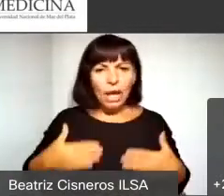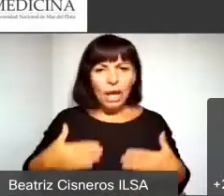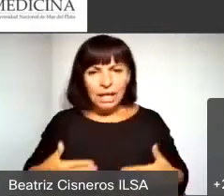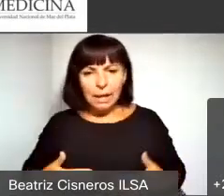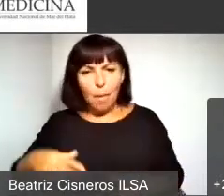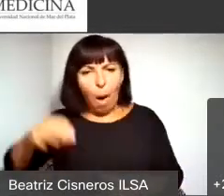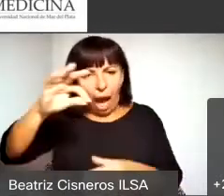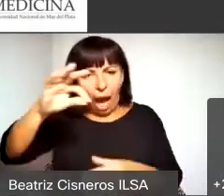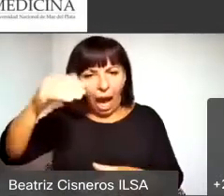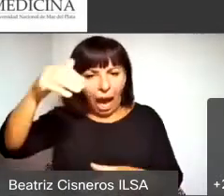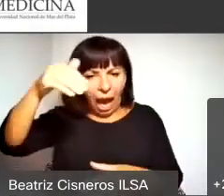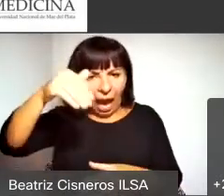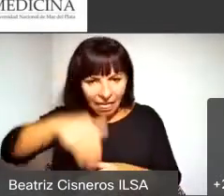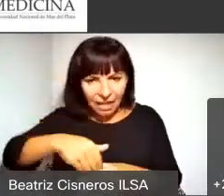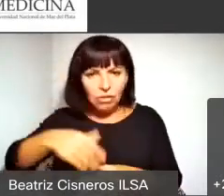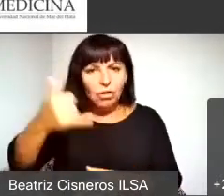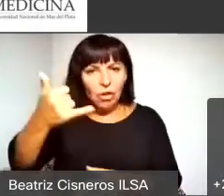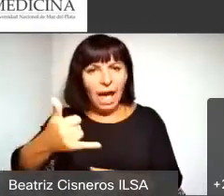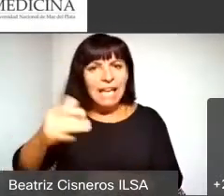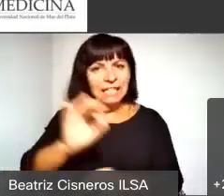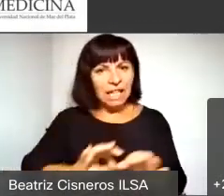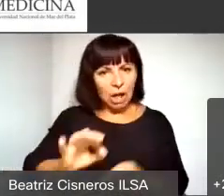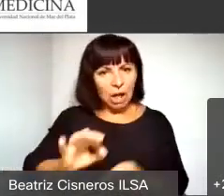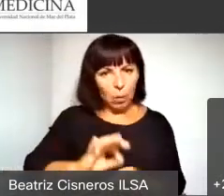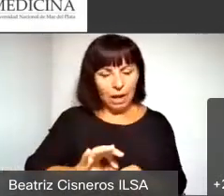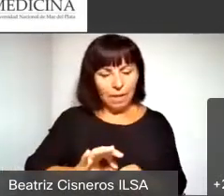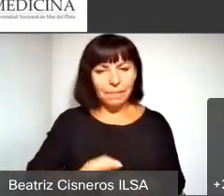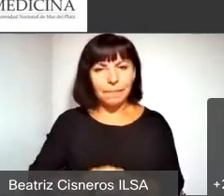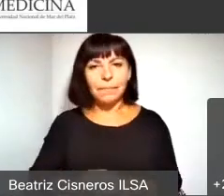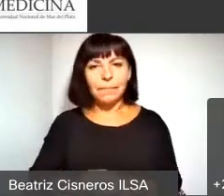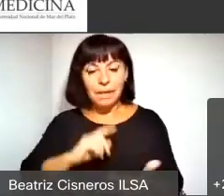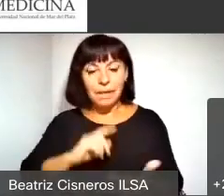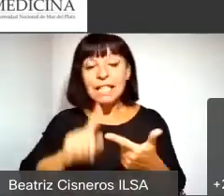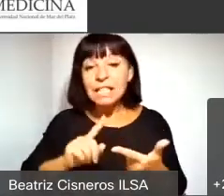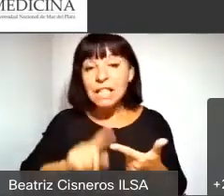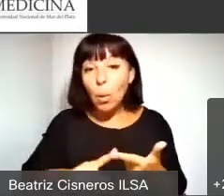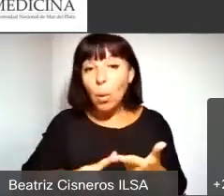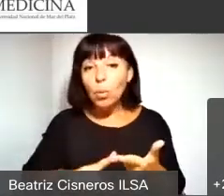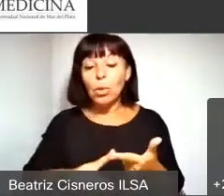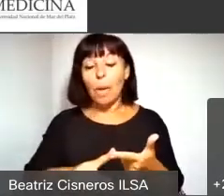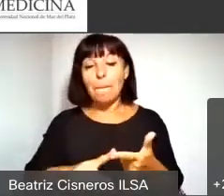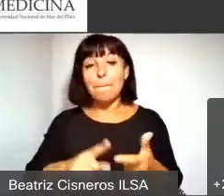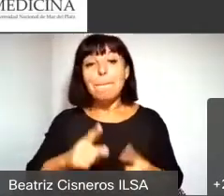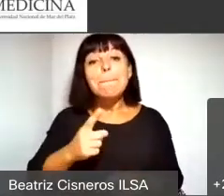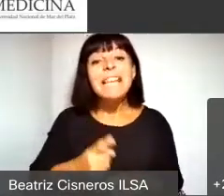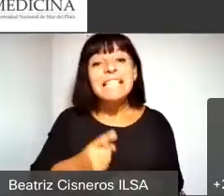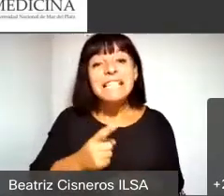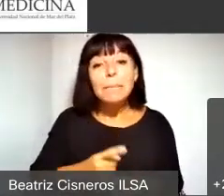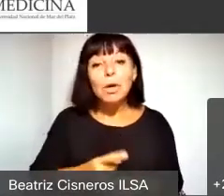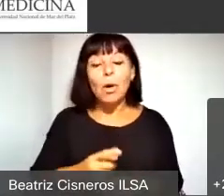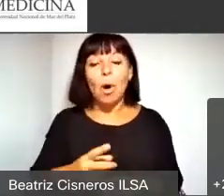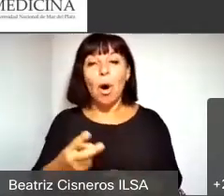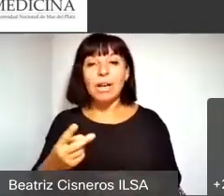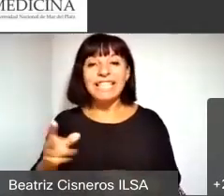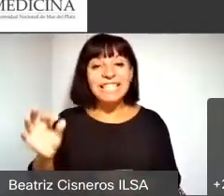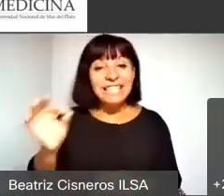Que sería el caso de los organismos unicelulares. El segundo principio dice que la célula es la unidad